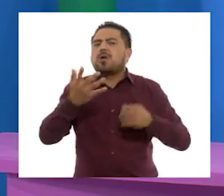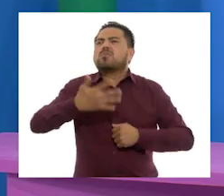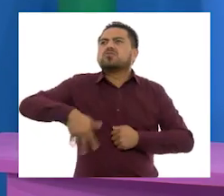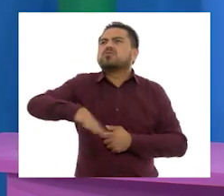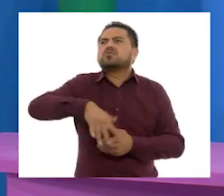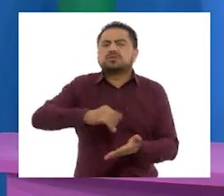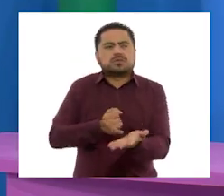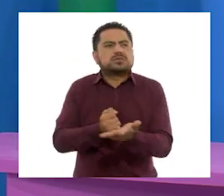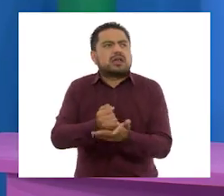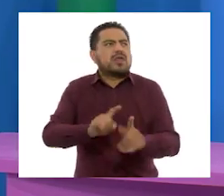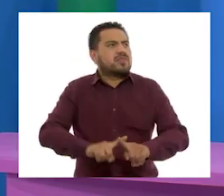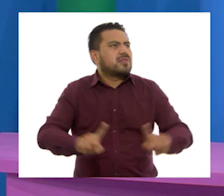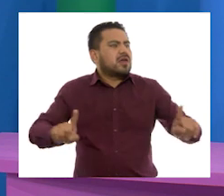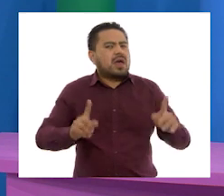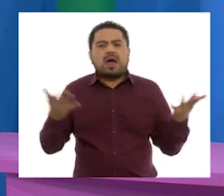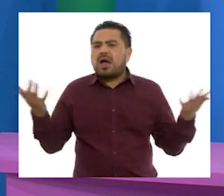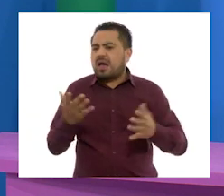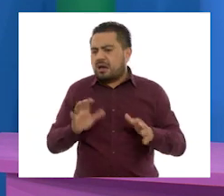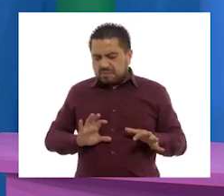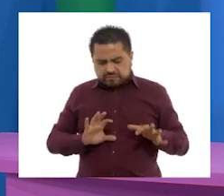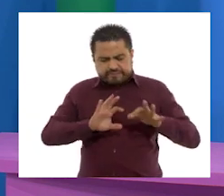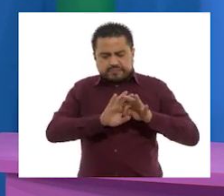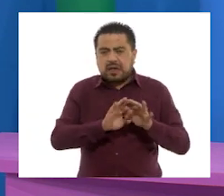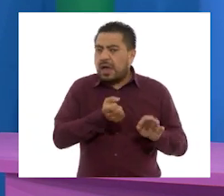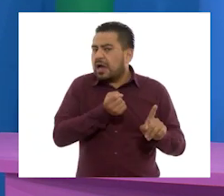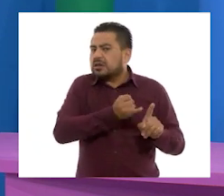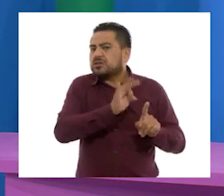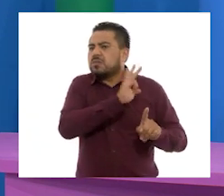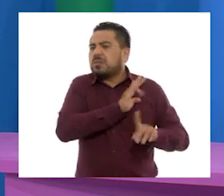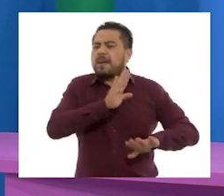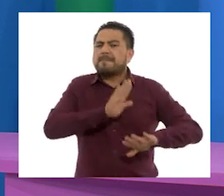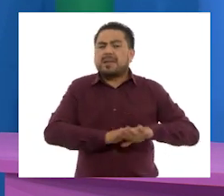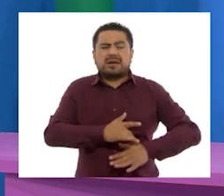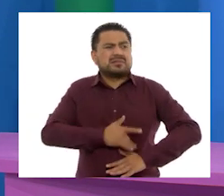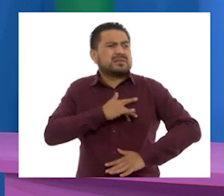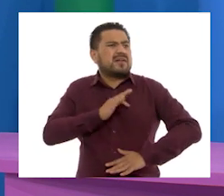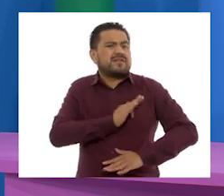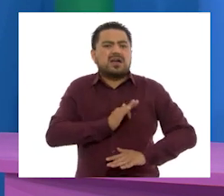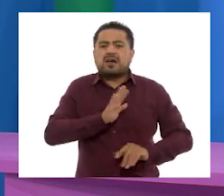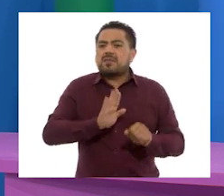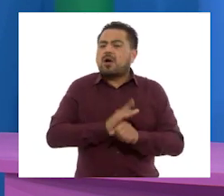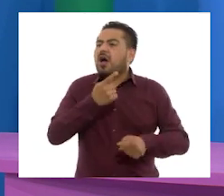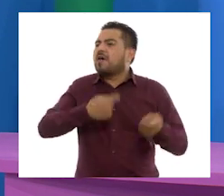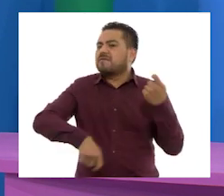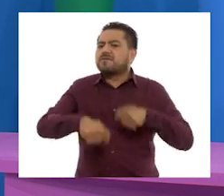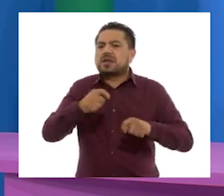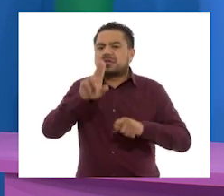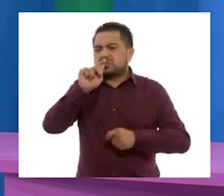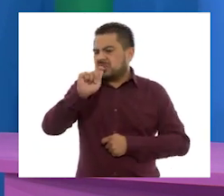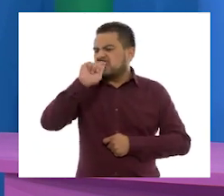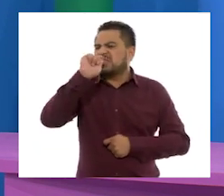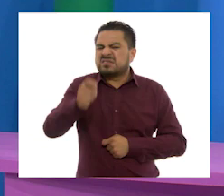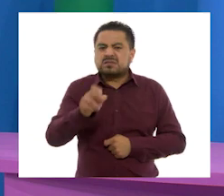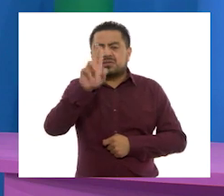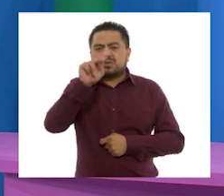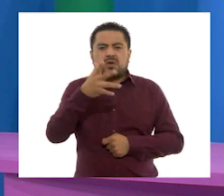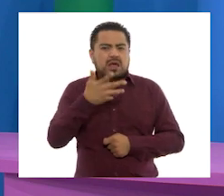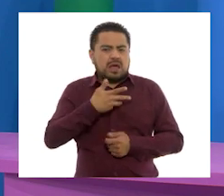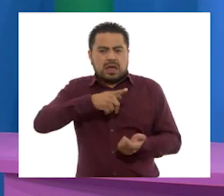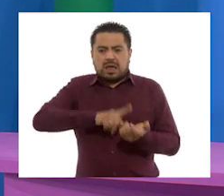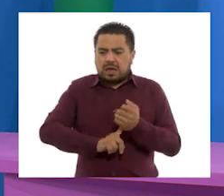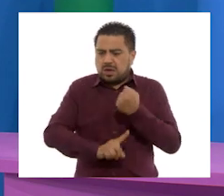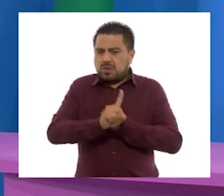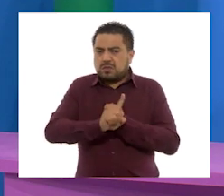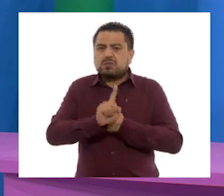una decisión diferente, practicar la empatía y así podemos ser más felices, porque el ser flexible no significa que no vamos a tener